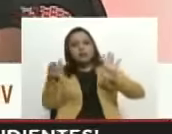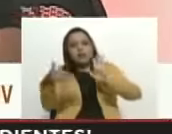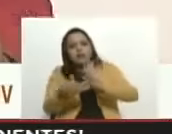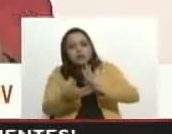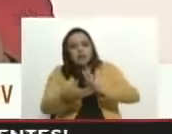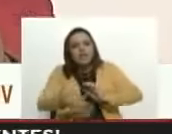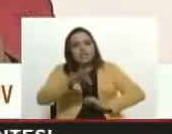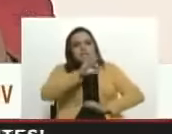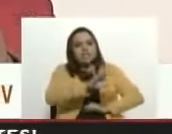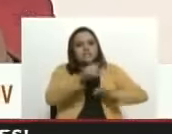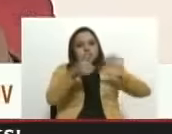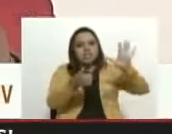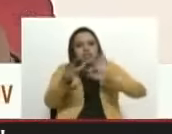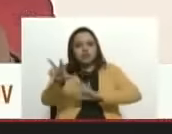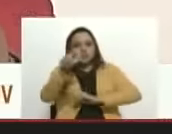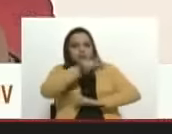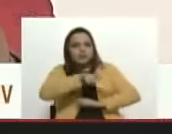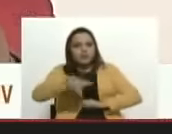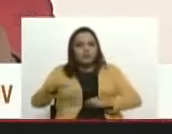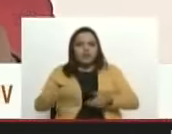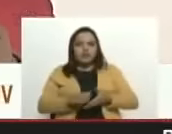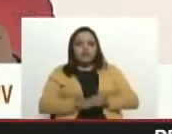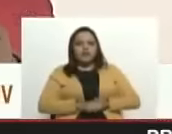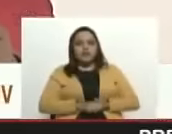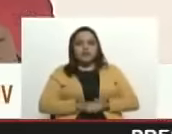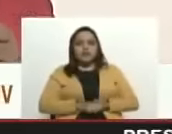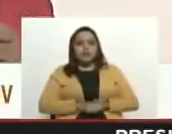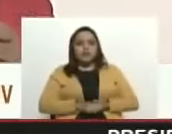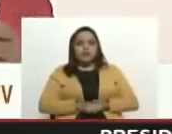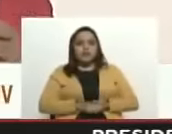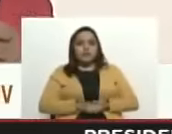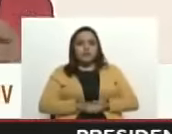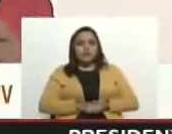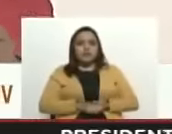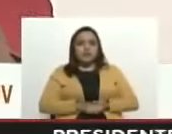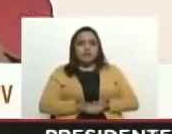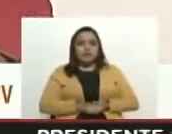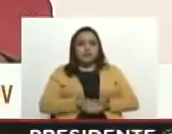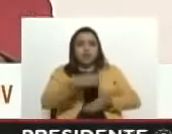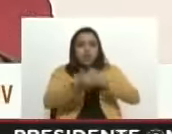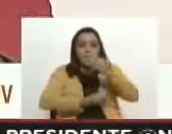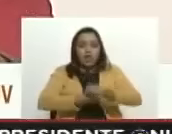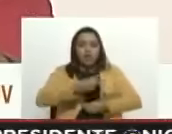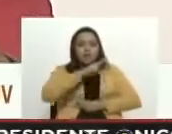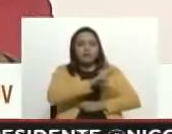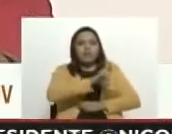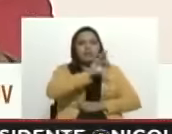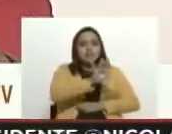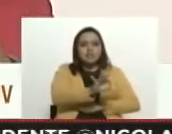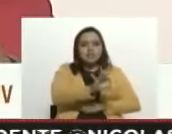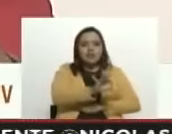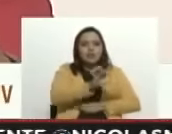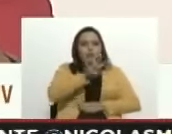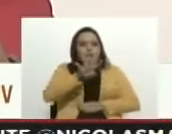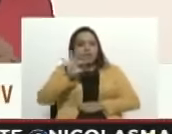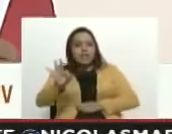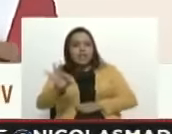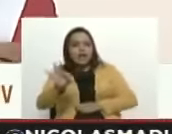219.378 personas y realizamos 2.343 actividades. Ya sobrepasamos los